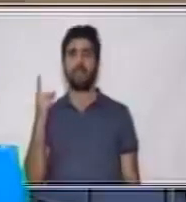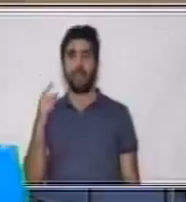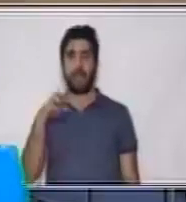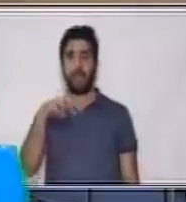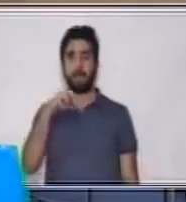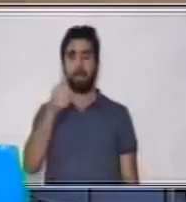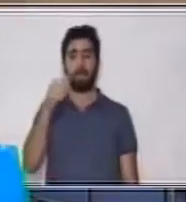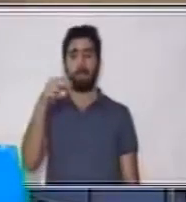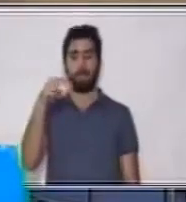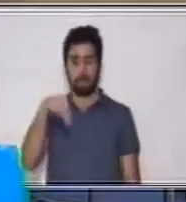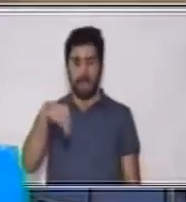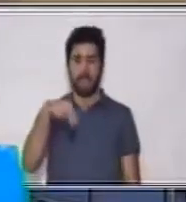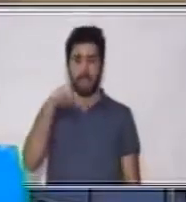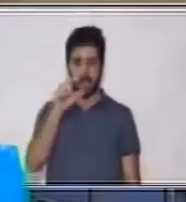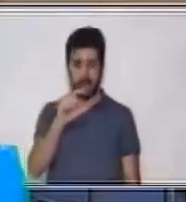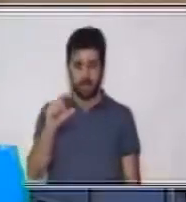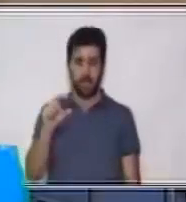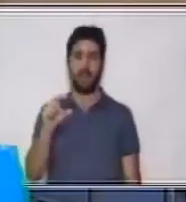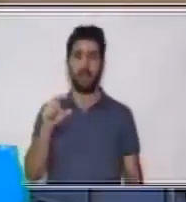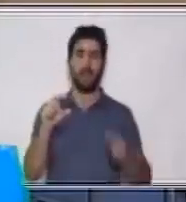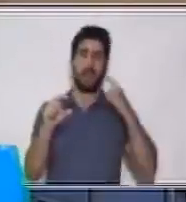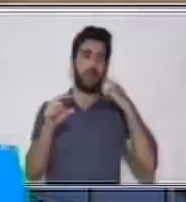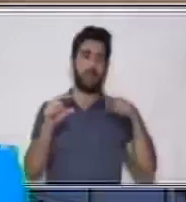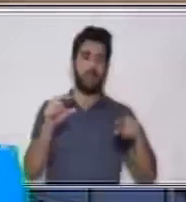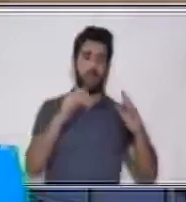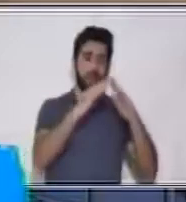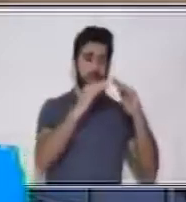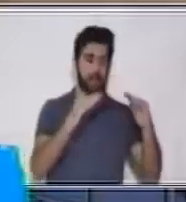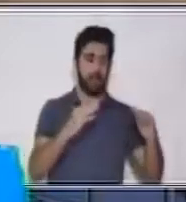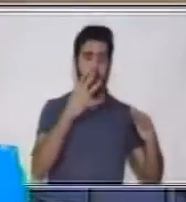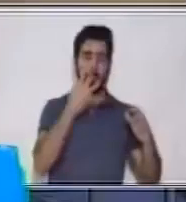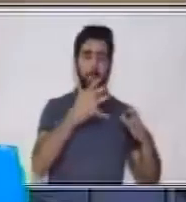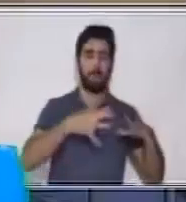panadero, panecillo.